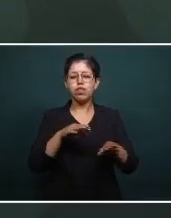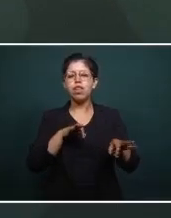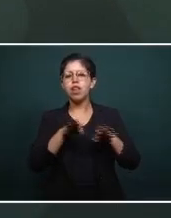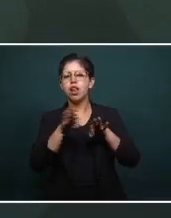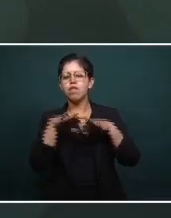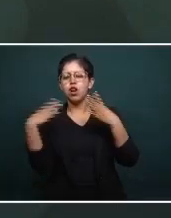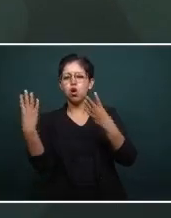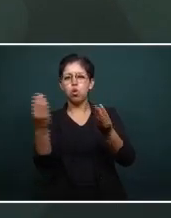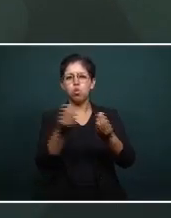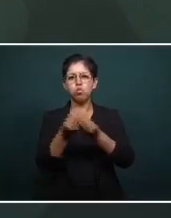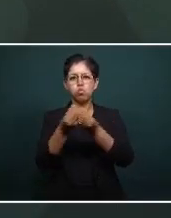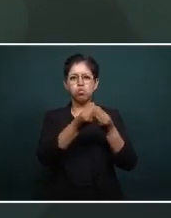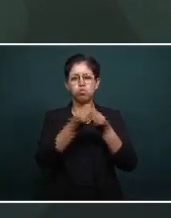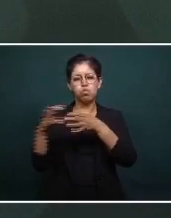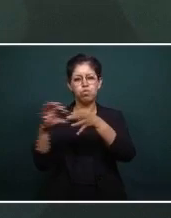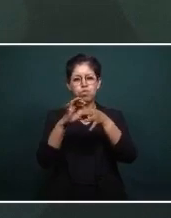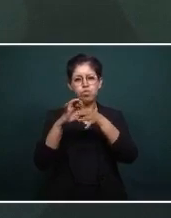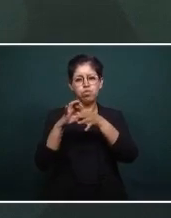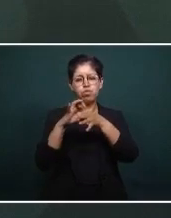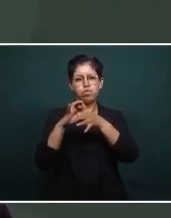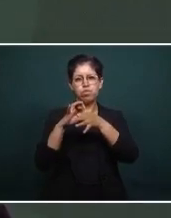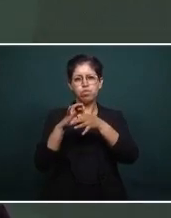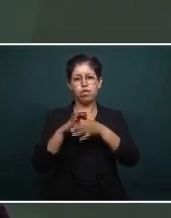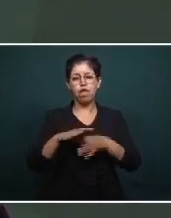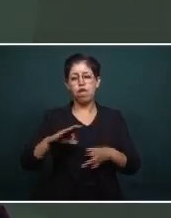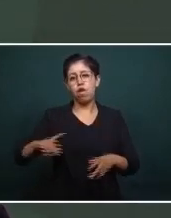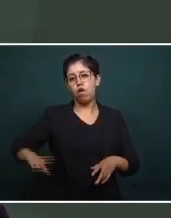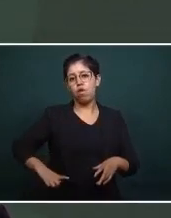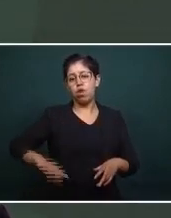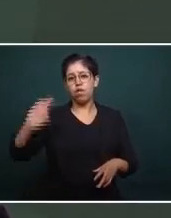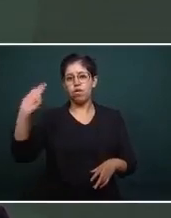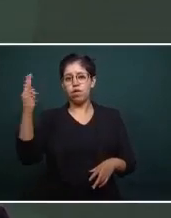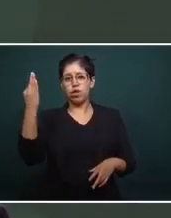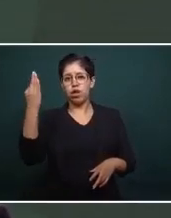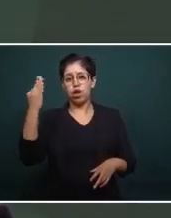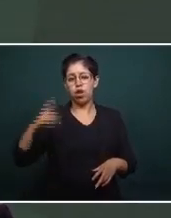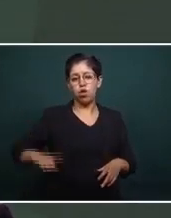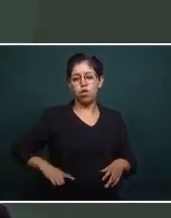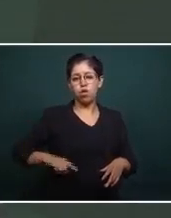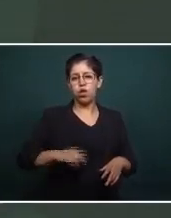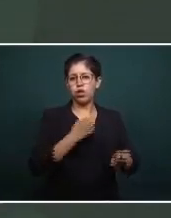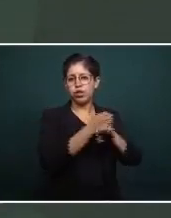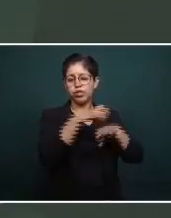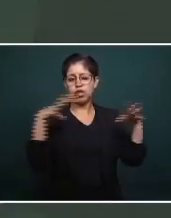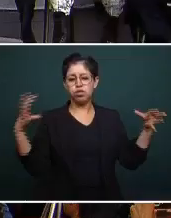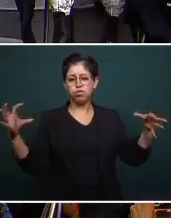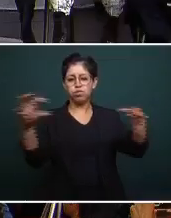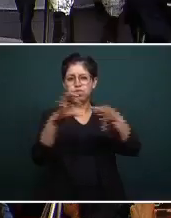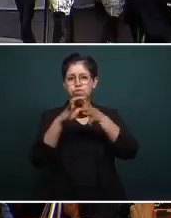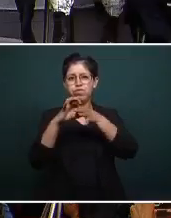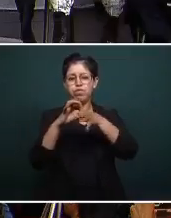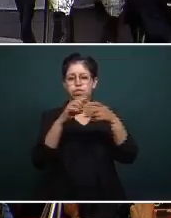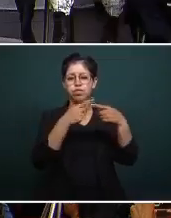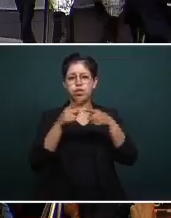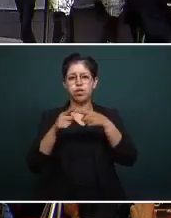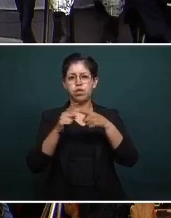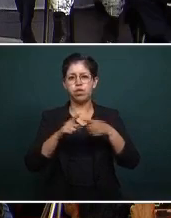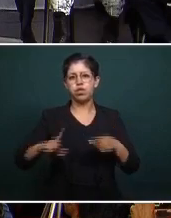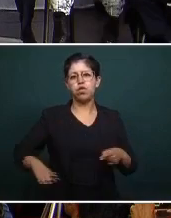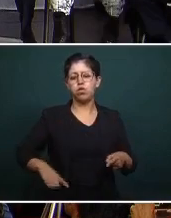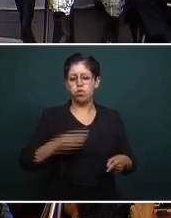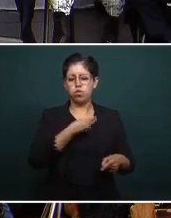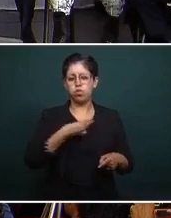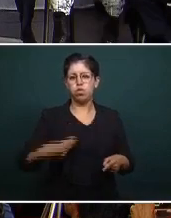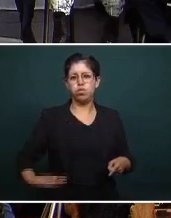se está haciendo con el gobierno federal para que de manera conjunta y con los gobiernos municipales podamos